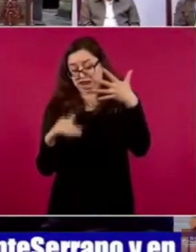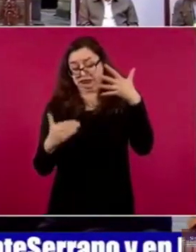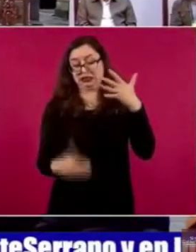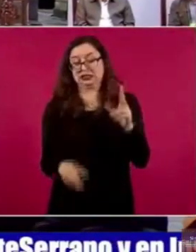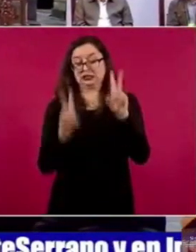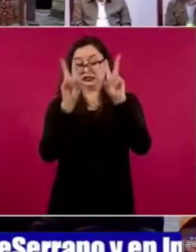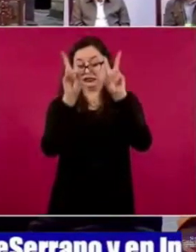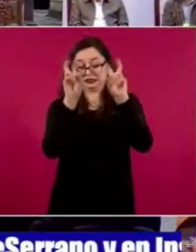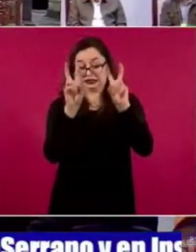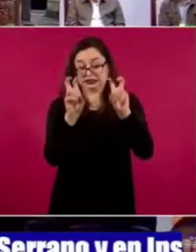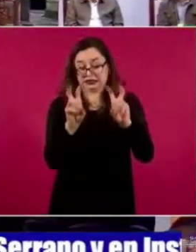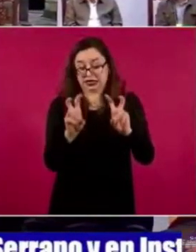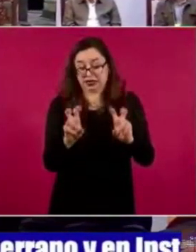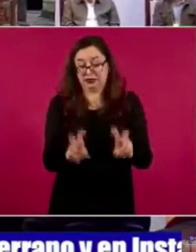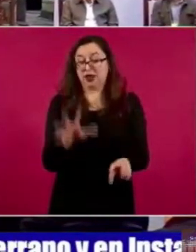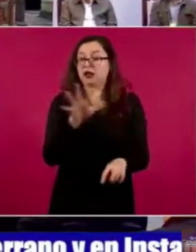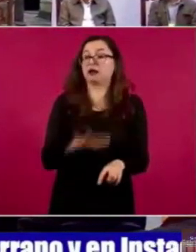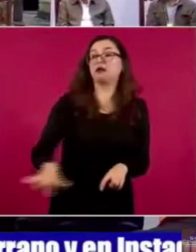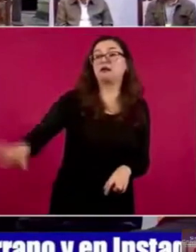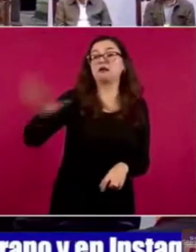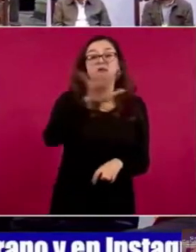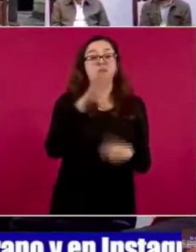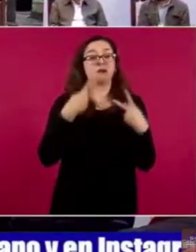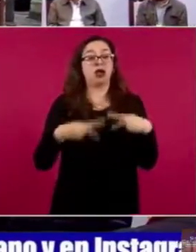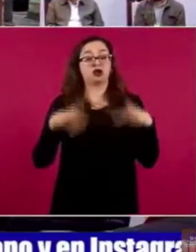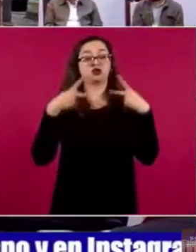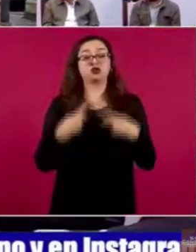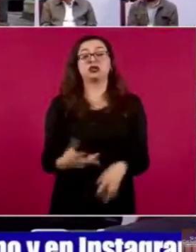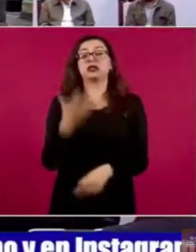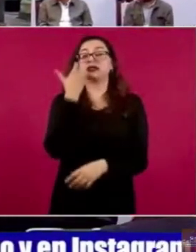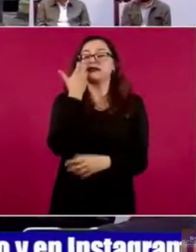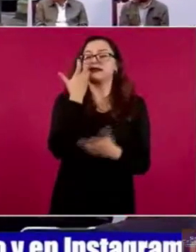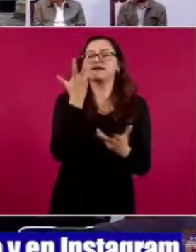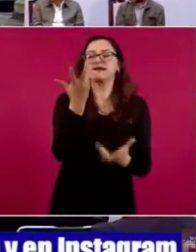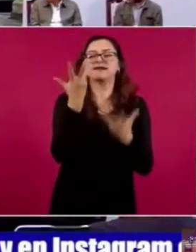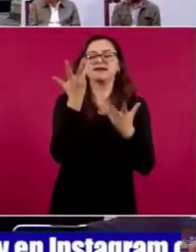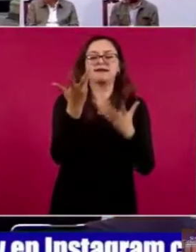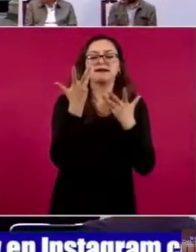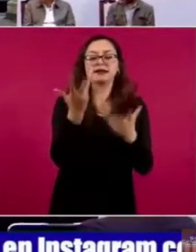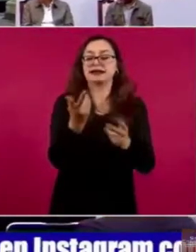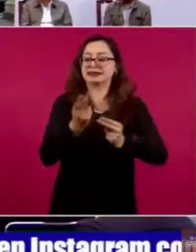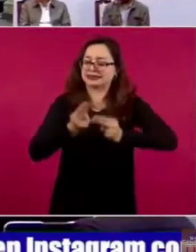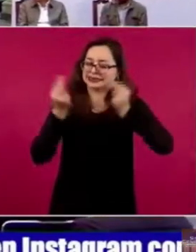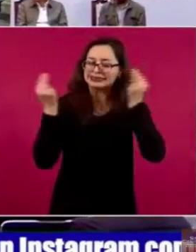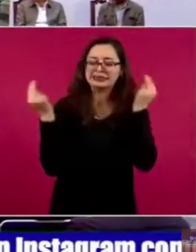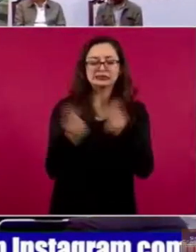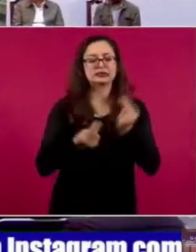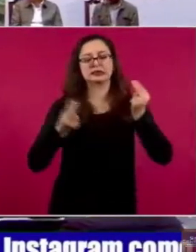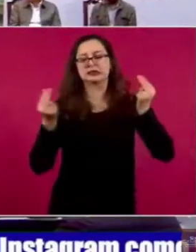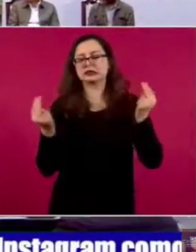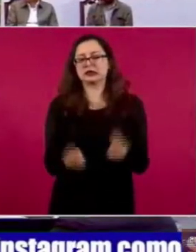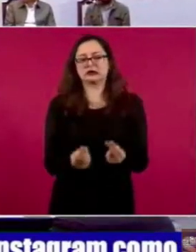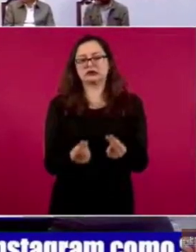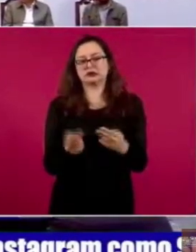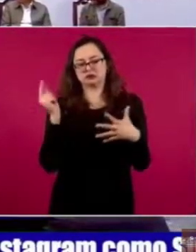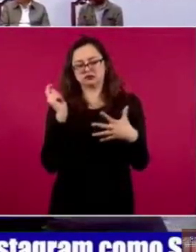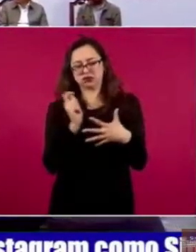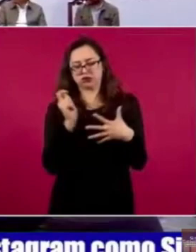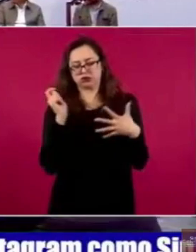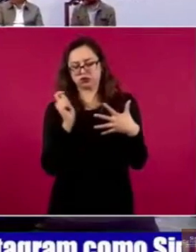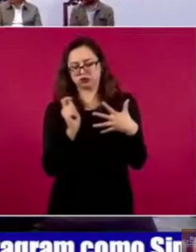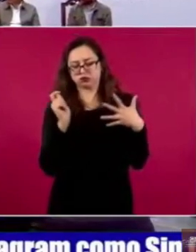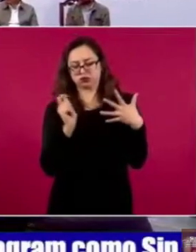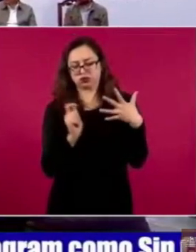las principales aspiraciones del pueblo y sus más urgentes necesidades: